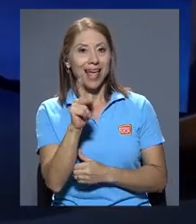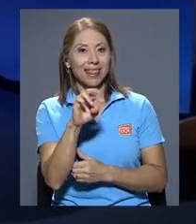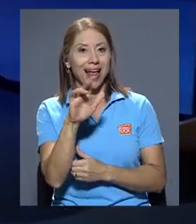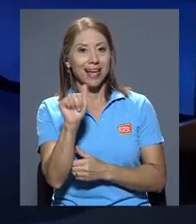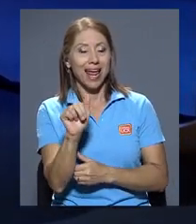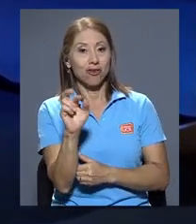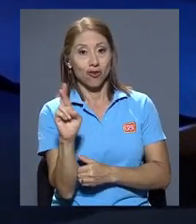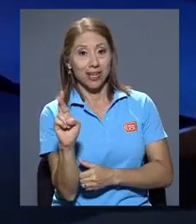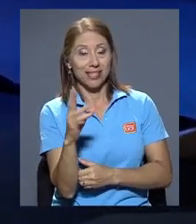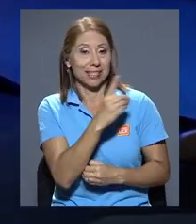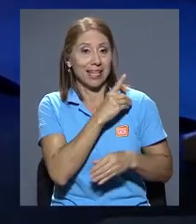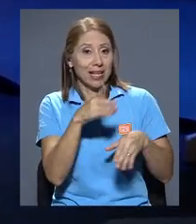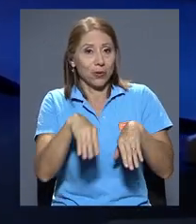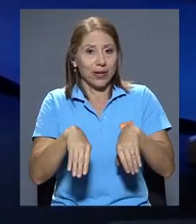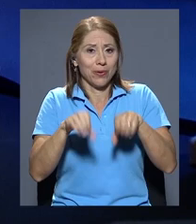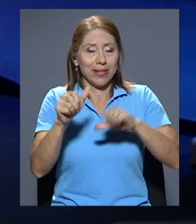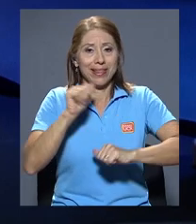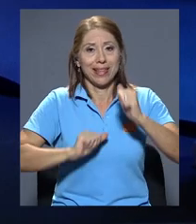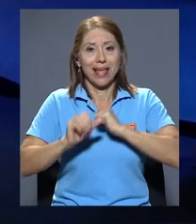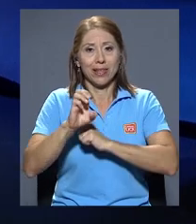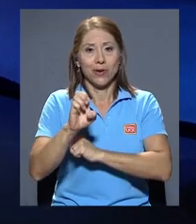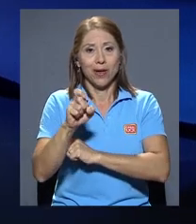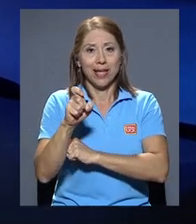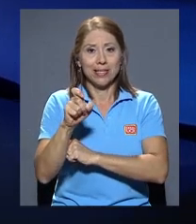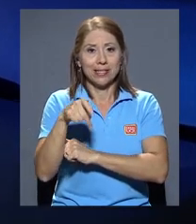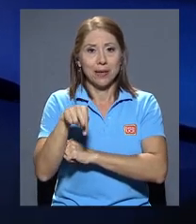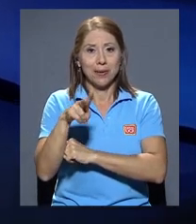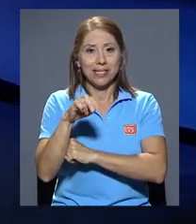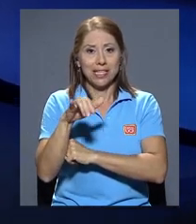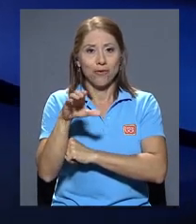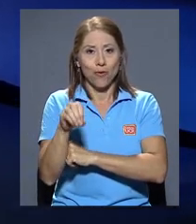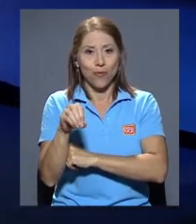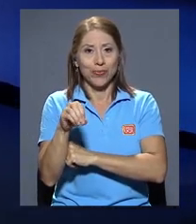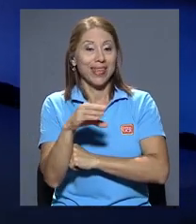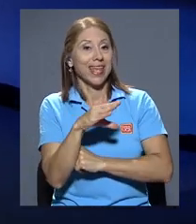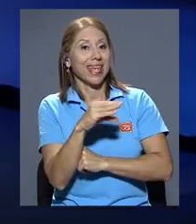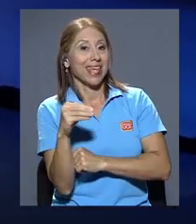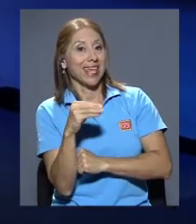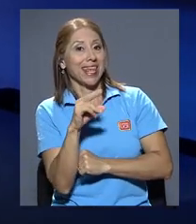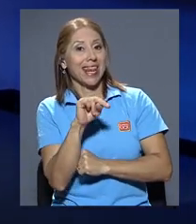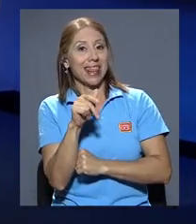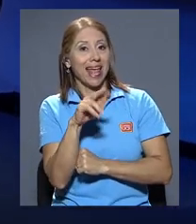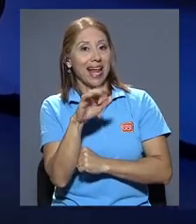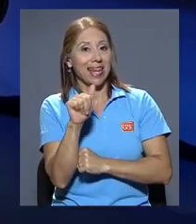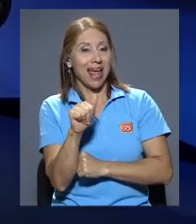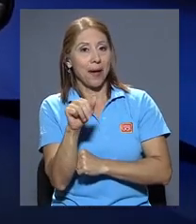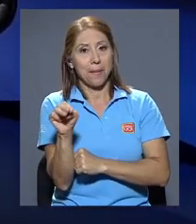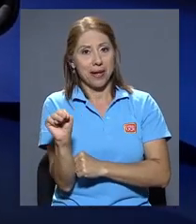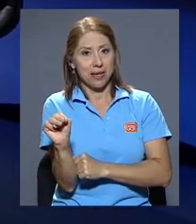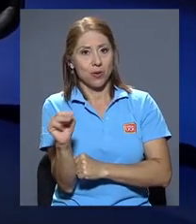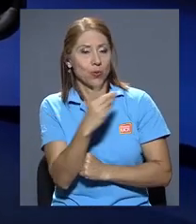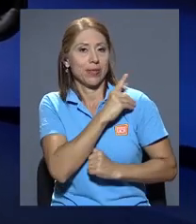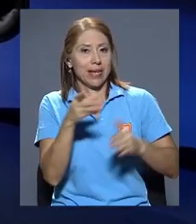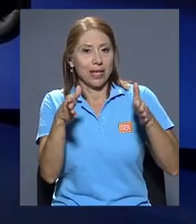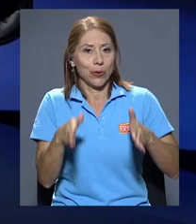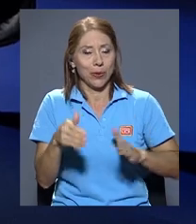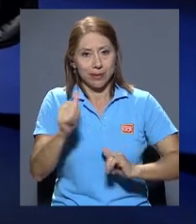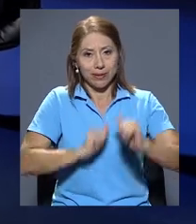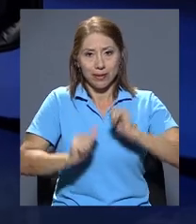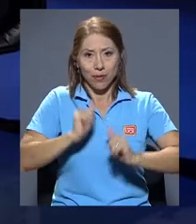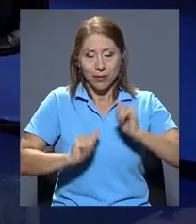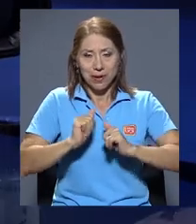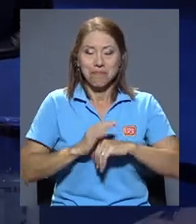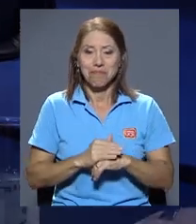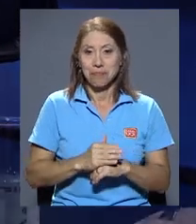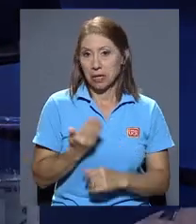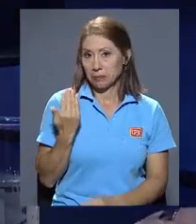del Teatro Expresivo, y Natalia Mariño, directora de la obra. Estábamos conversando sobre lo que